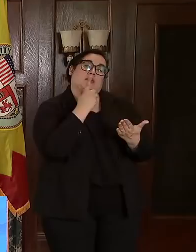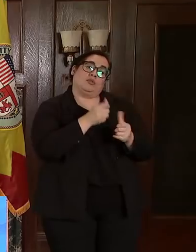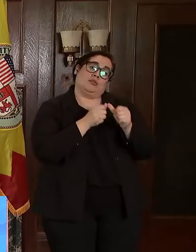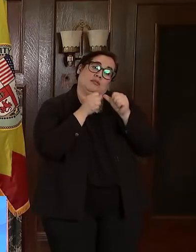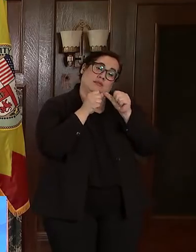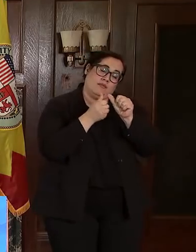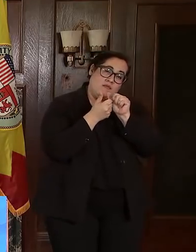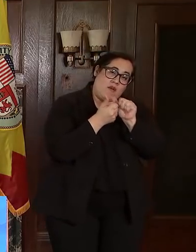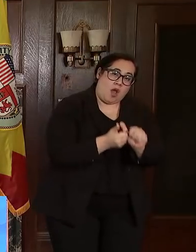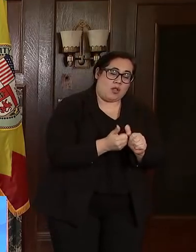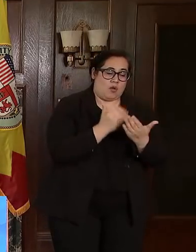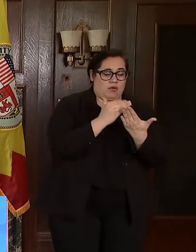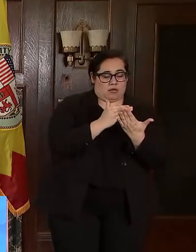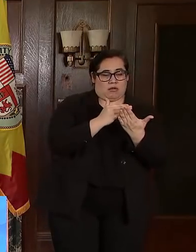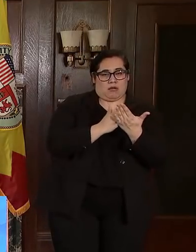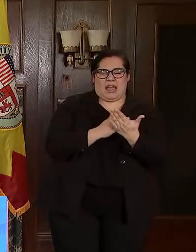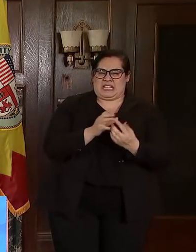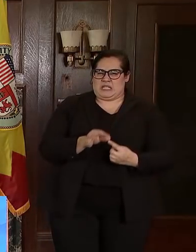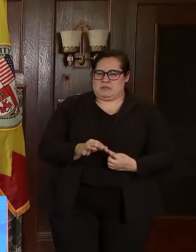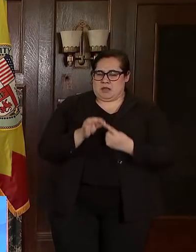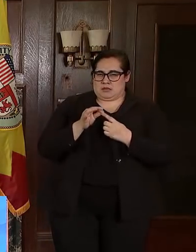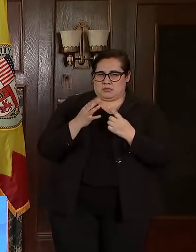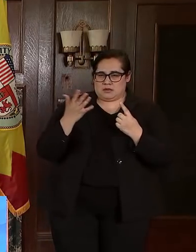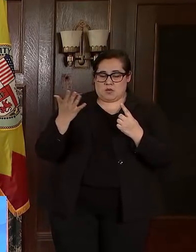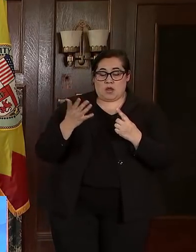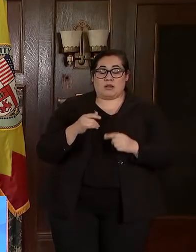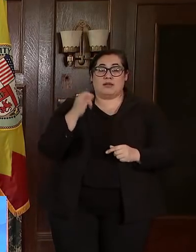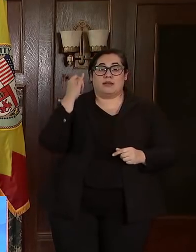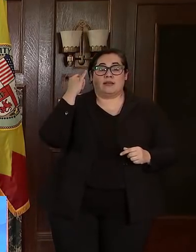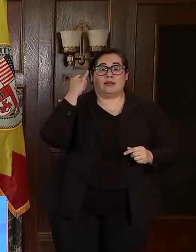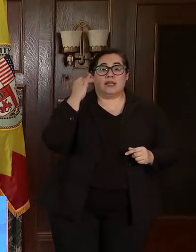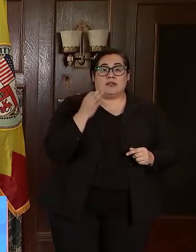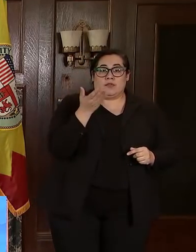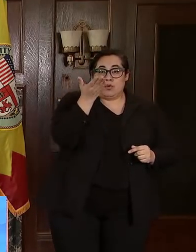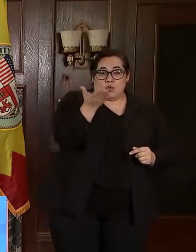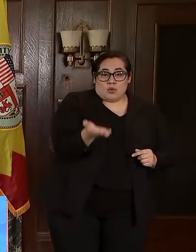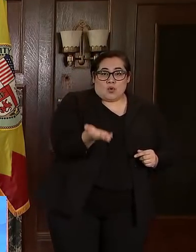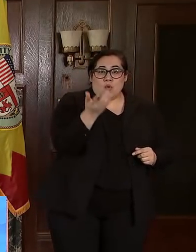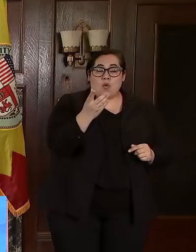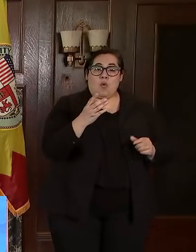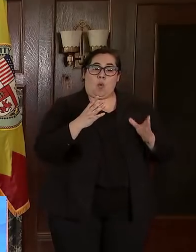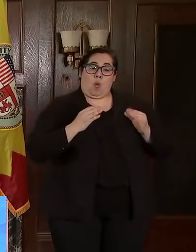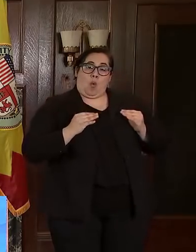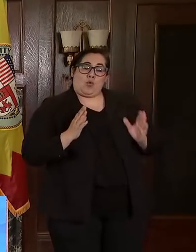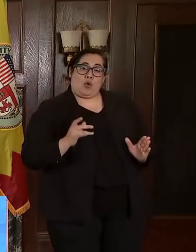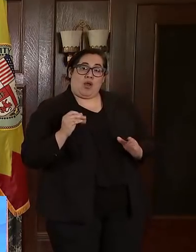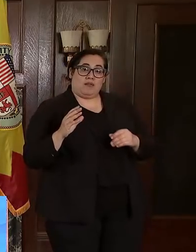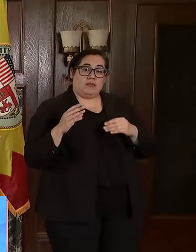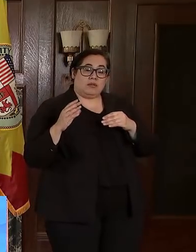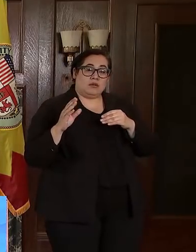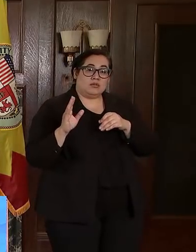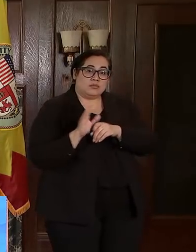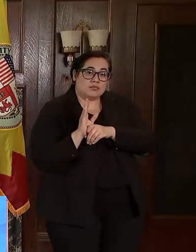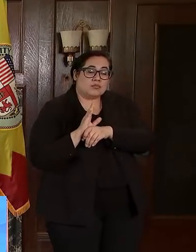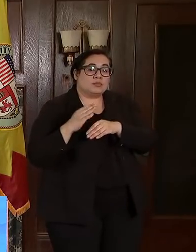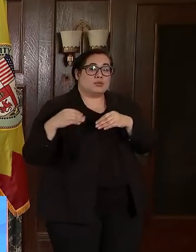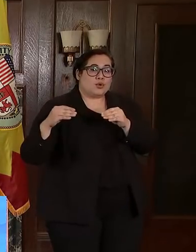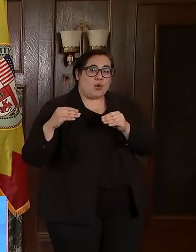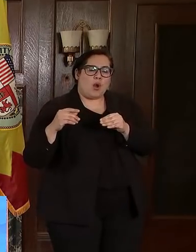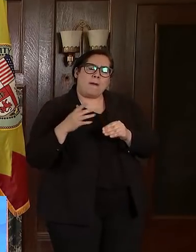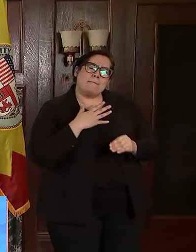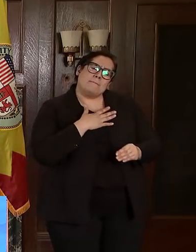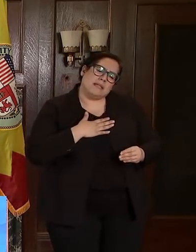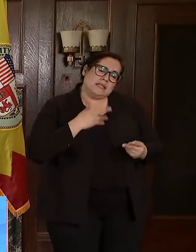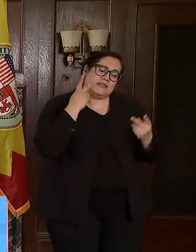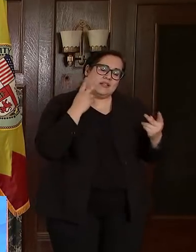seguir estos datos, especialmente si tú eres un dueño de una de estas tiendas, visita